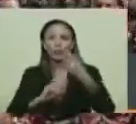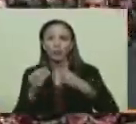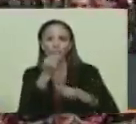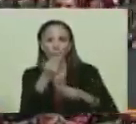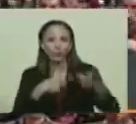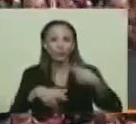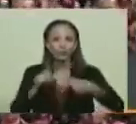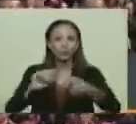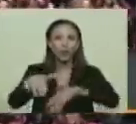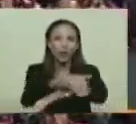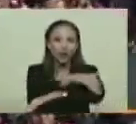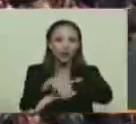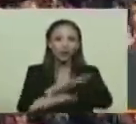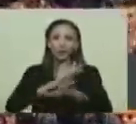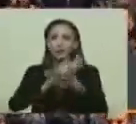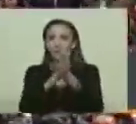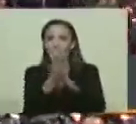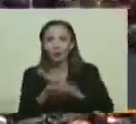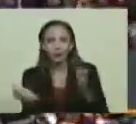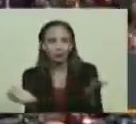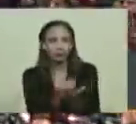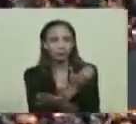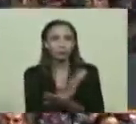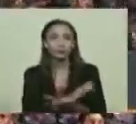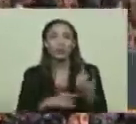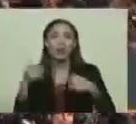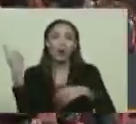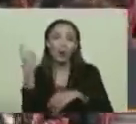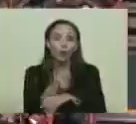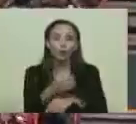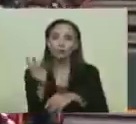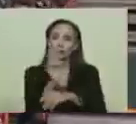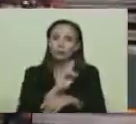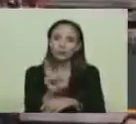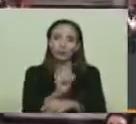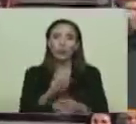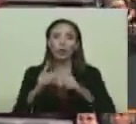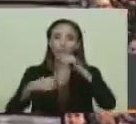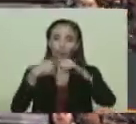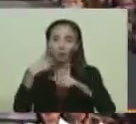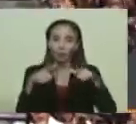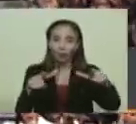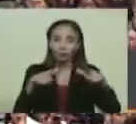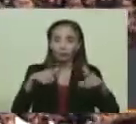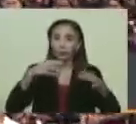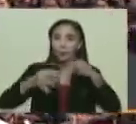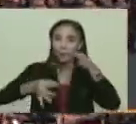calle. Es una orden inmediata y me rinde cuenta de orden cumplida.